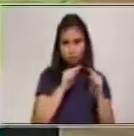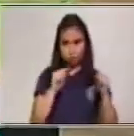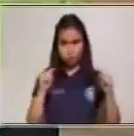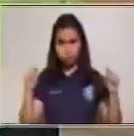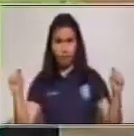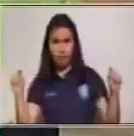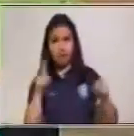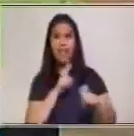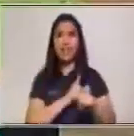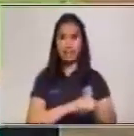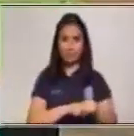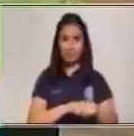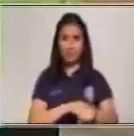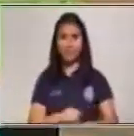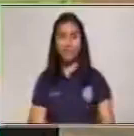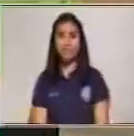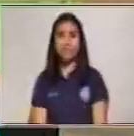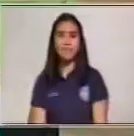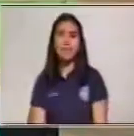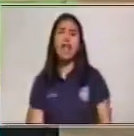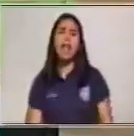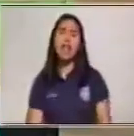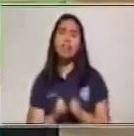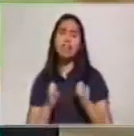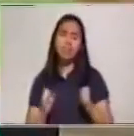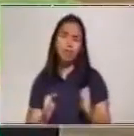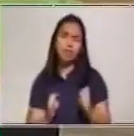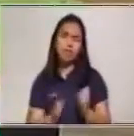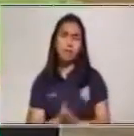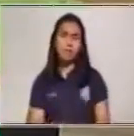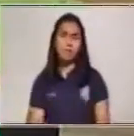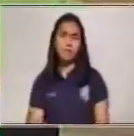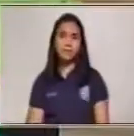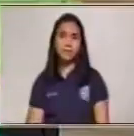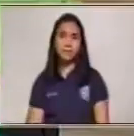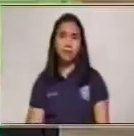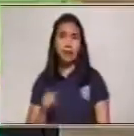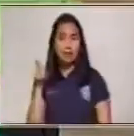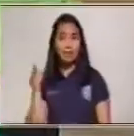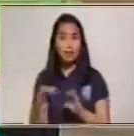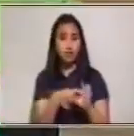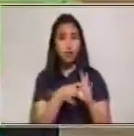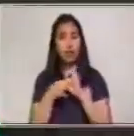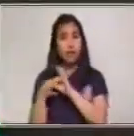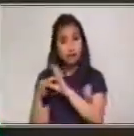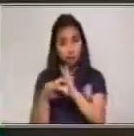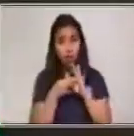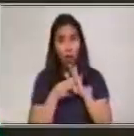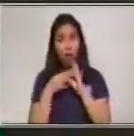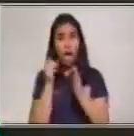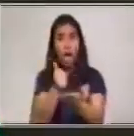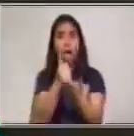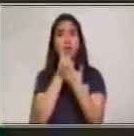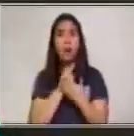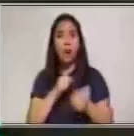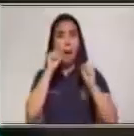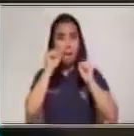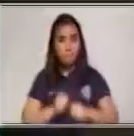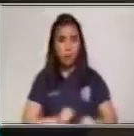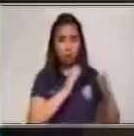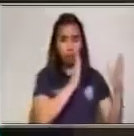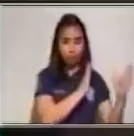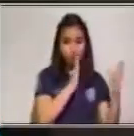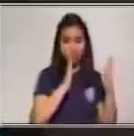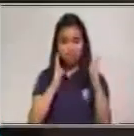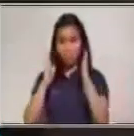El organizador, cuyo nombre es línea de tiempo, permite ordenar una secuencia de eventos o